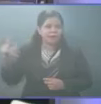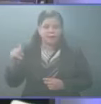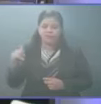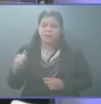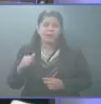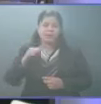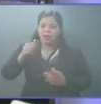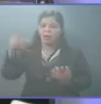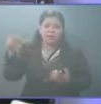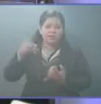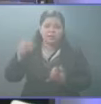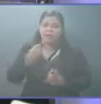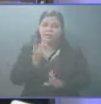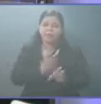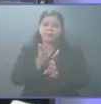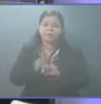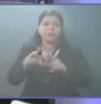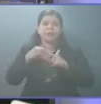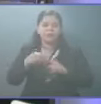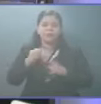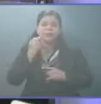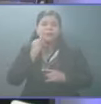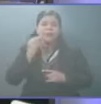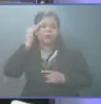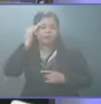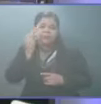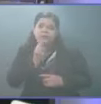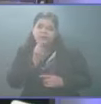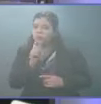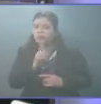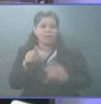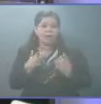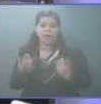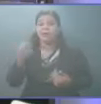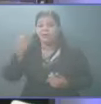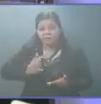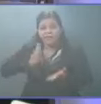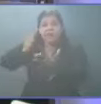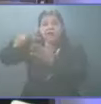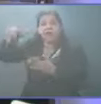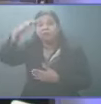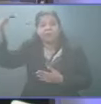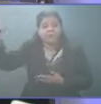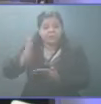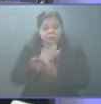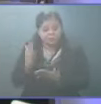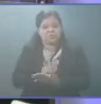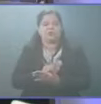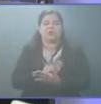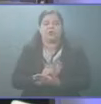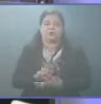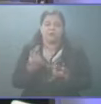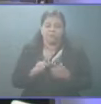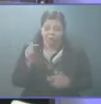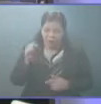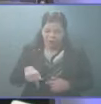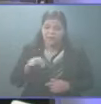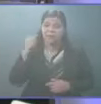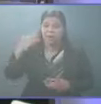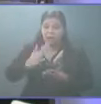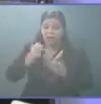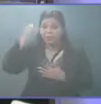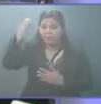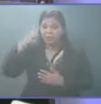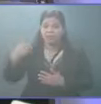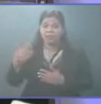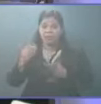que ir a formarnos fuera. Uno, y en segundo lugar, la geriatría tendría una función muy importante a